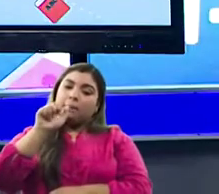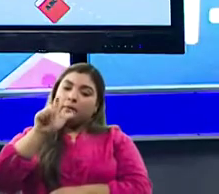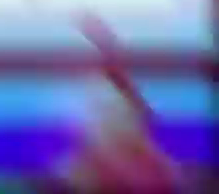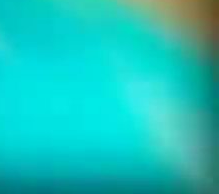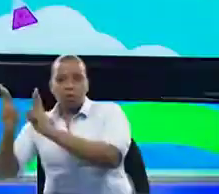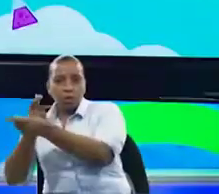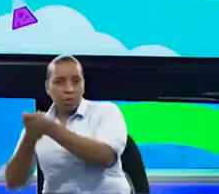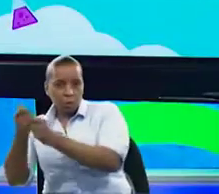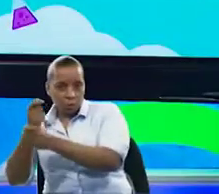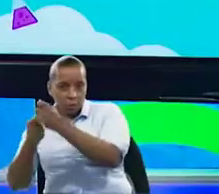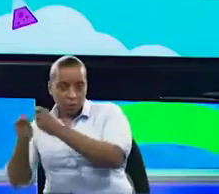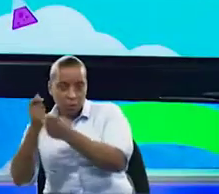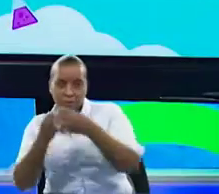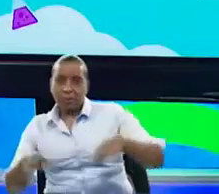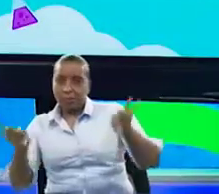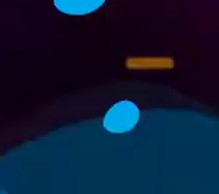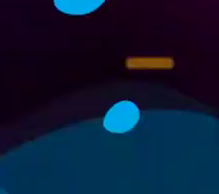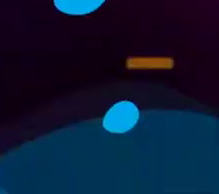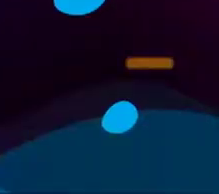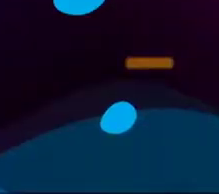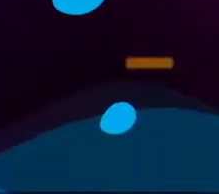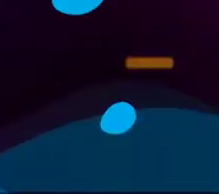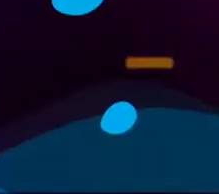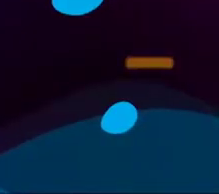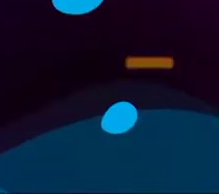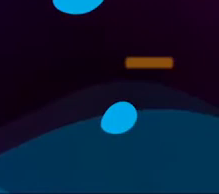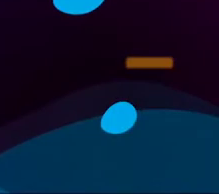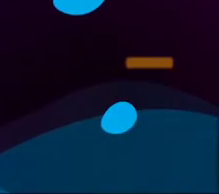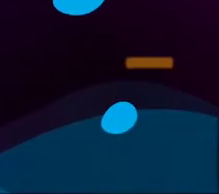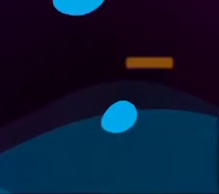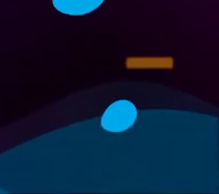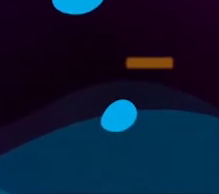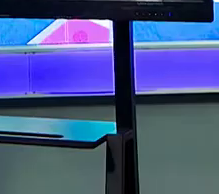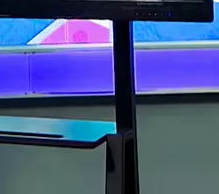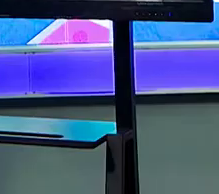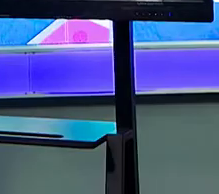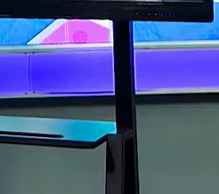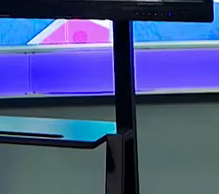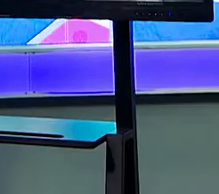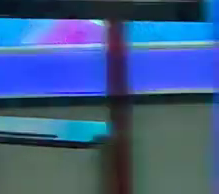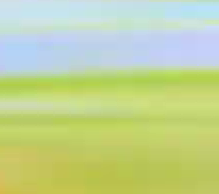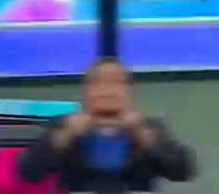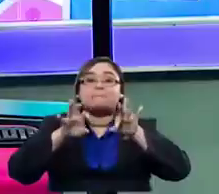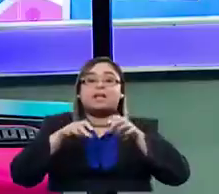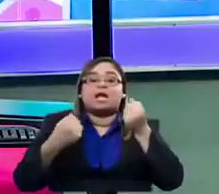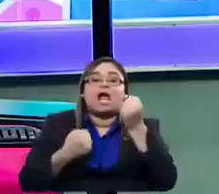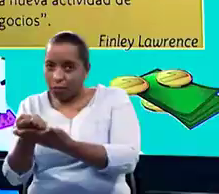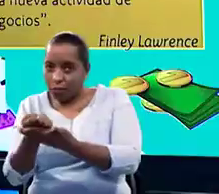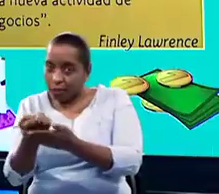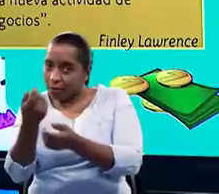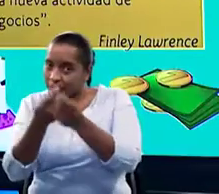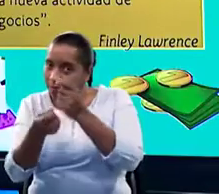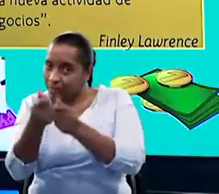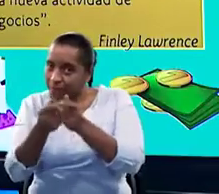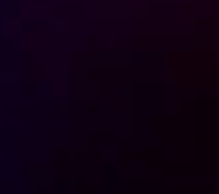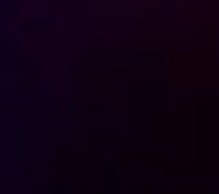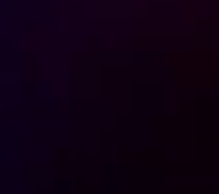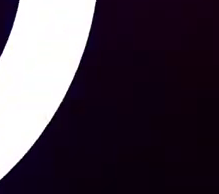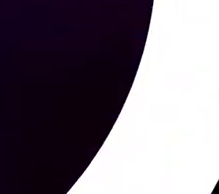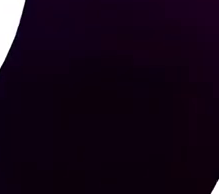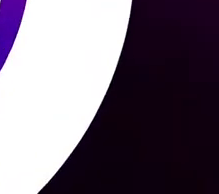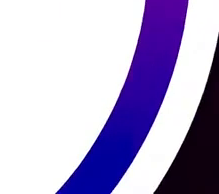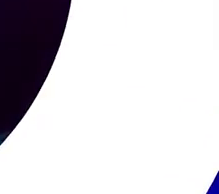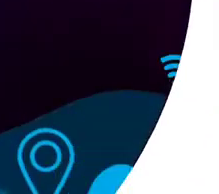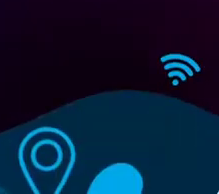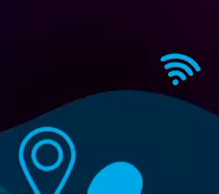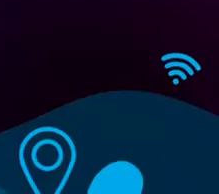Aprende en casa a través de la televisión y conéctate con la estrella. Prepara tu lápiz, bolígrafo y cuaderno, porque